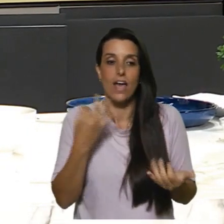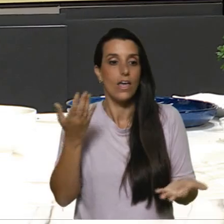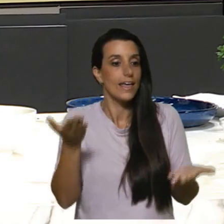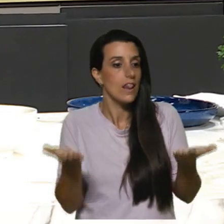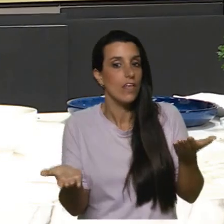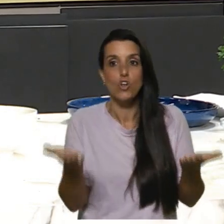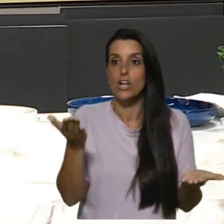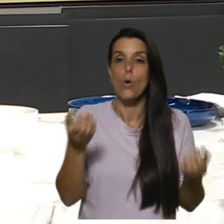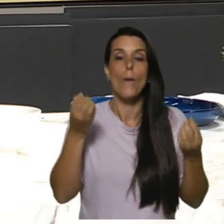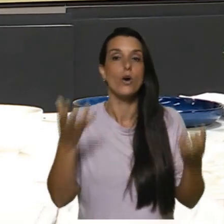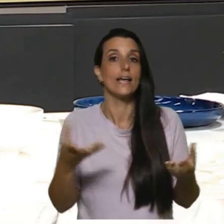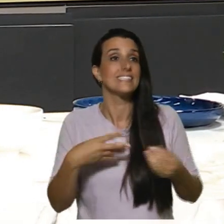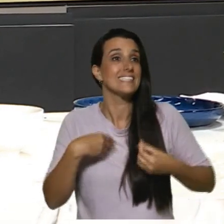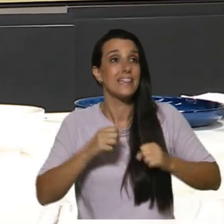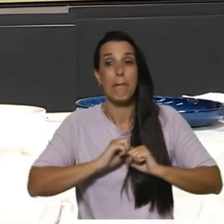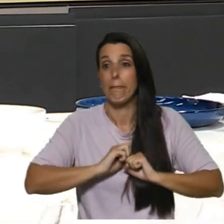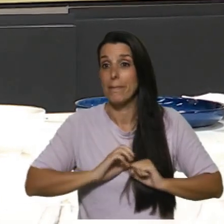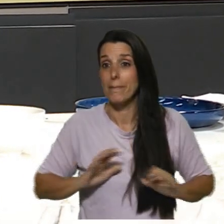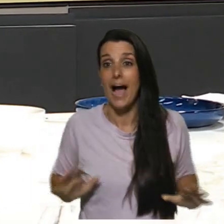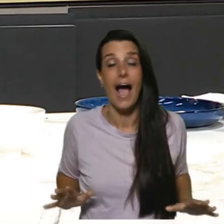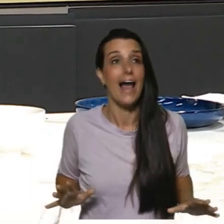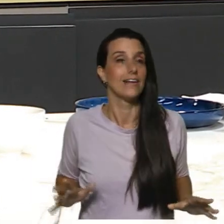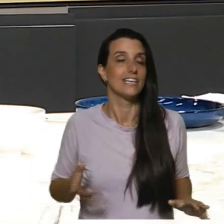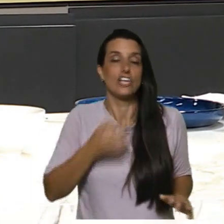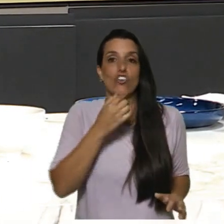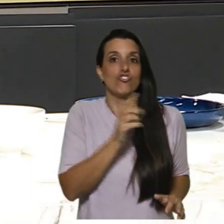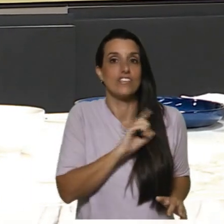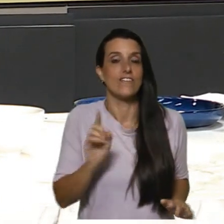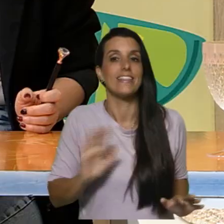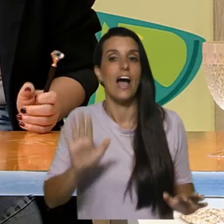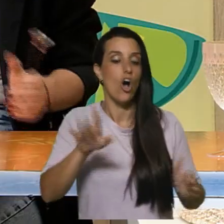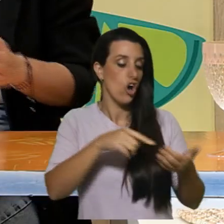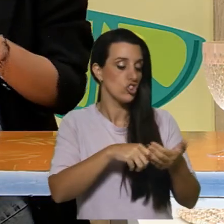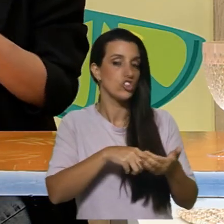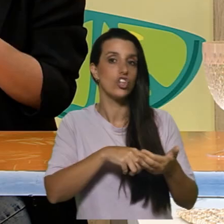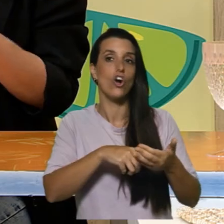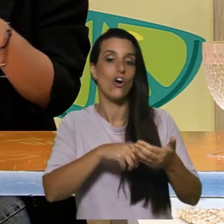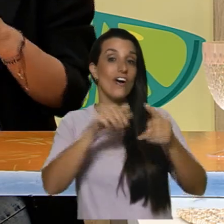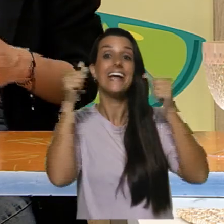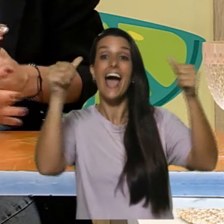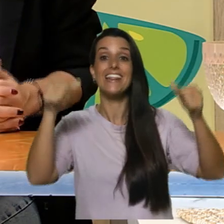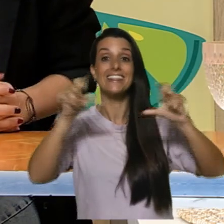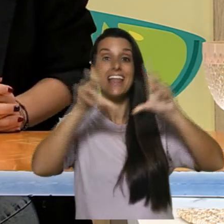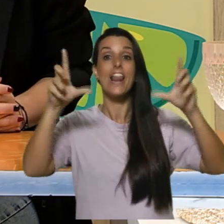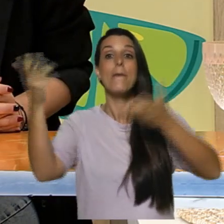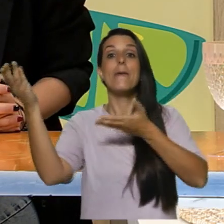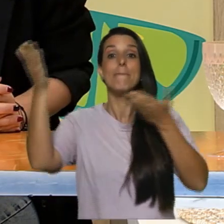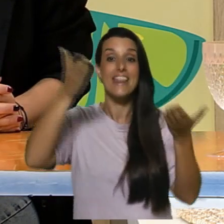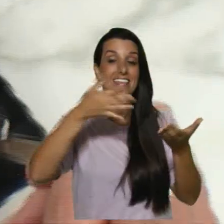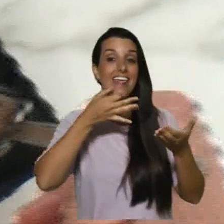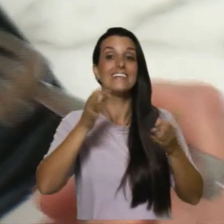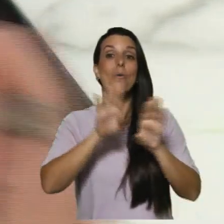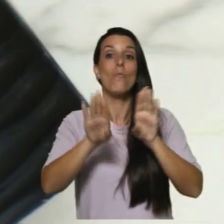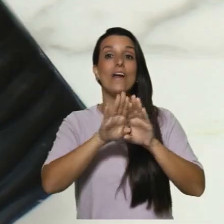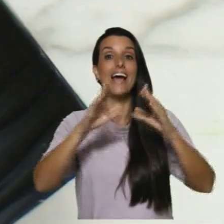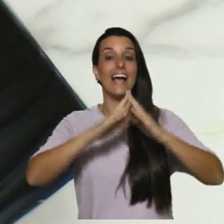sea, porque si te haces sentir mal. Claro, si te haces... no sirve. Claro. Y acá tenemos un cartel de bienvenida que tiene este televidente en la puerta